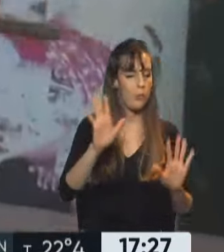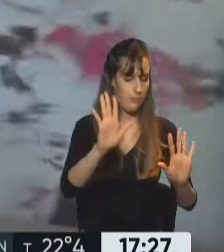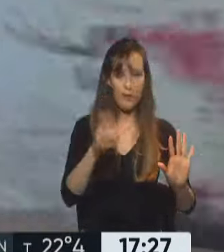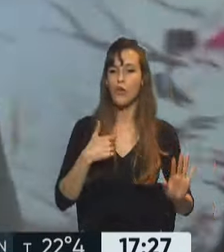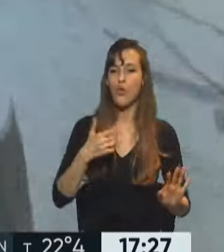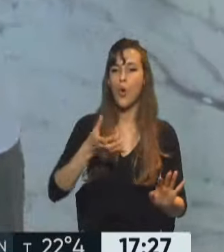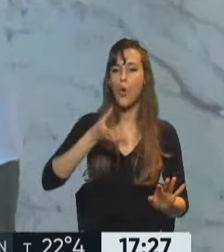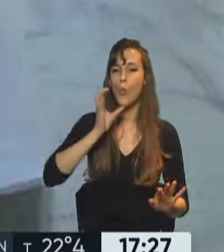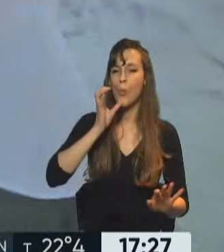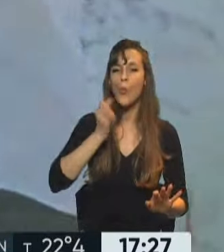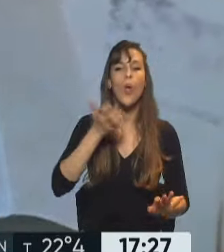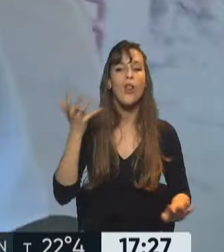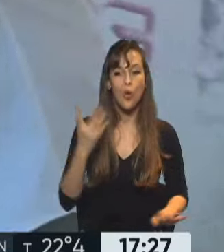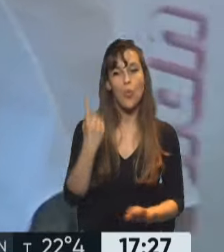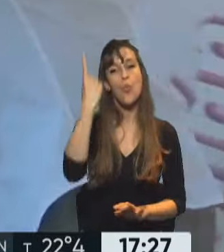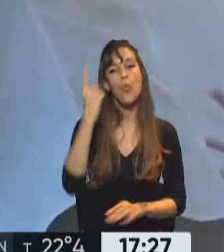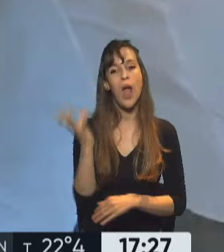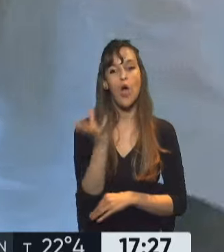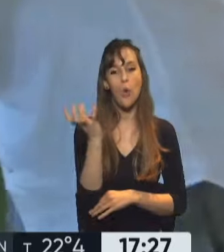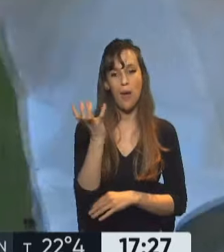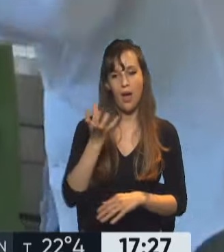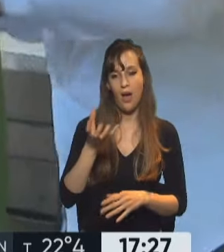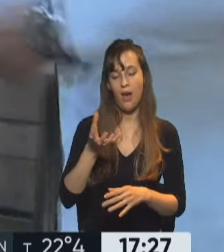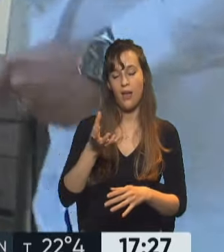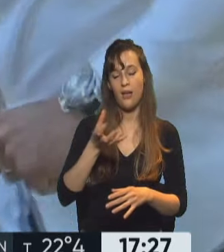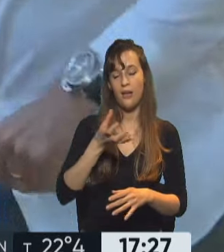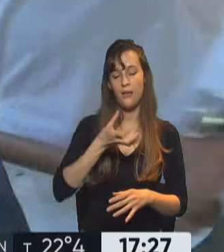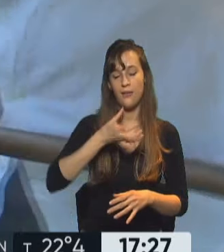tomé? Una.